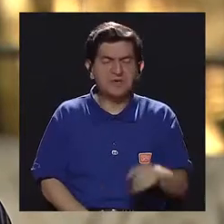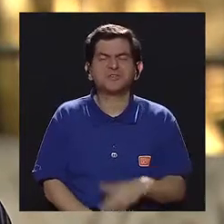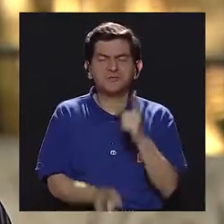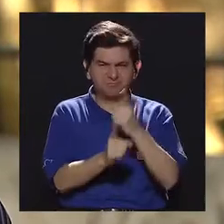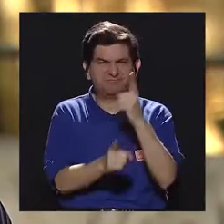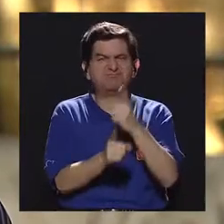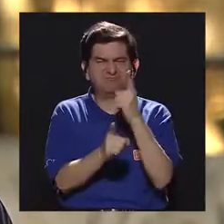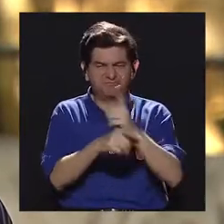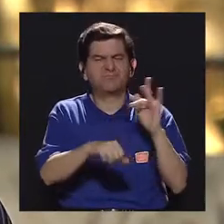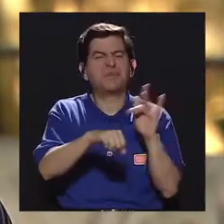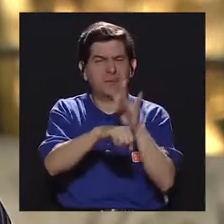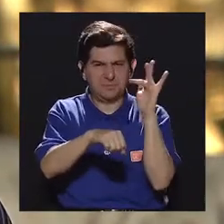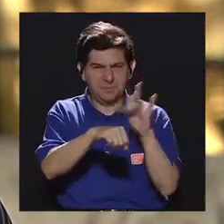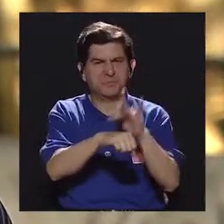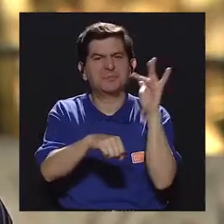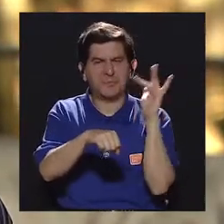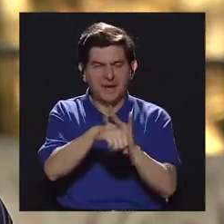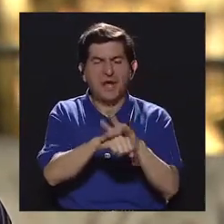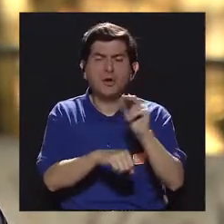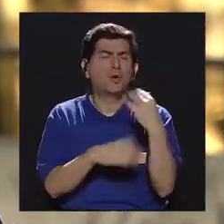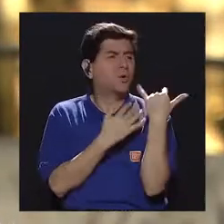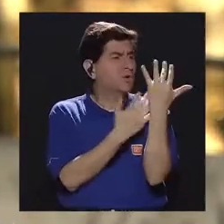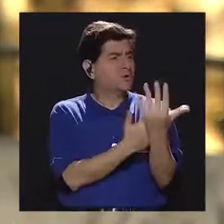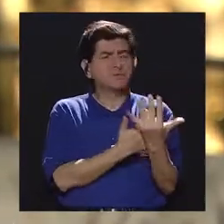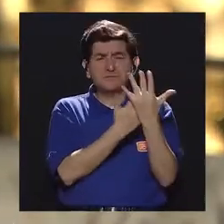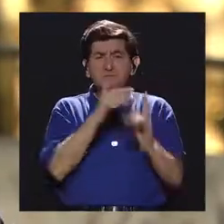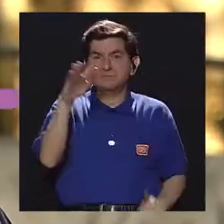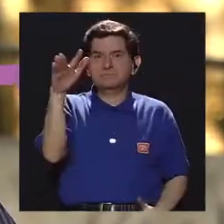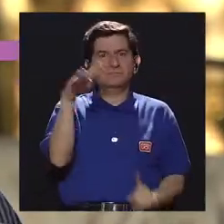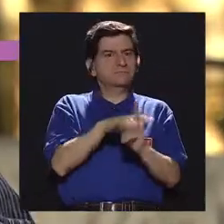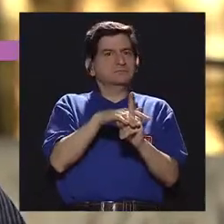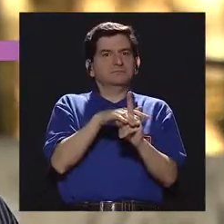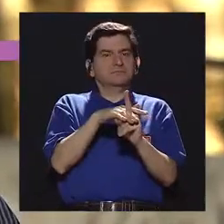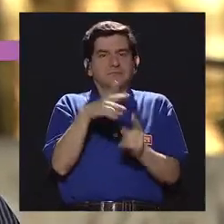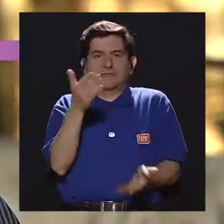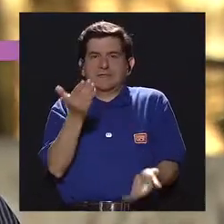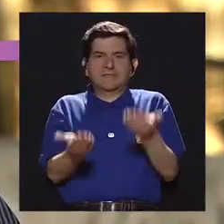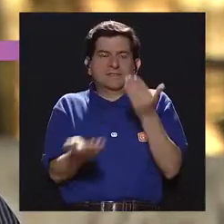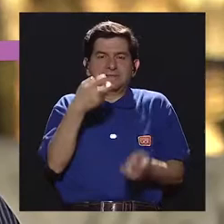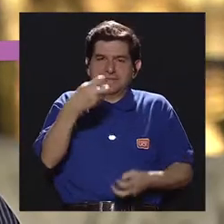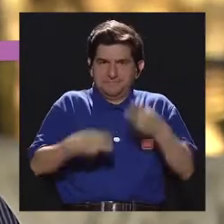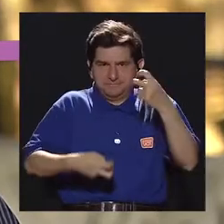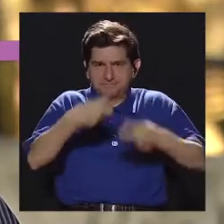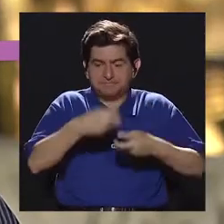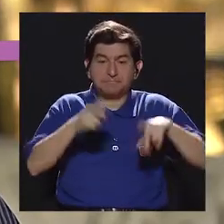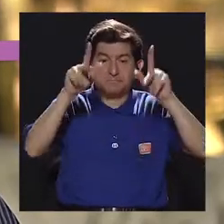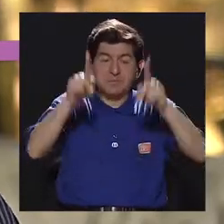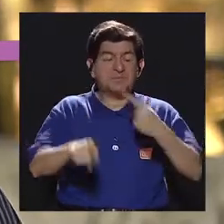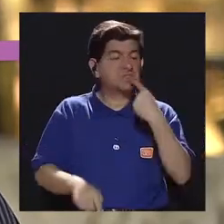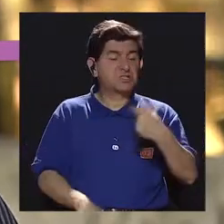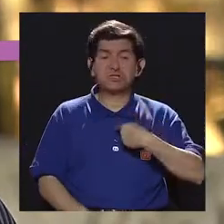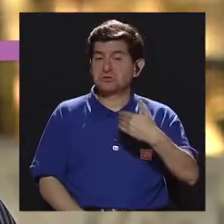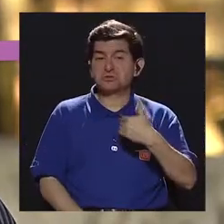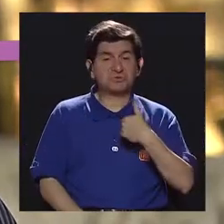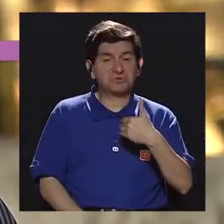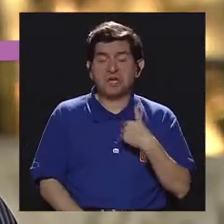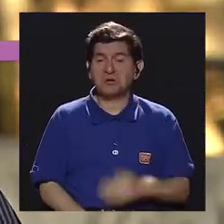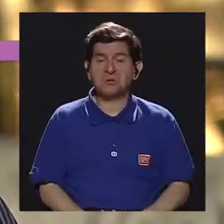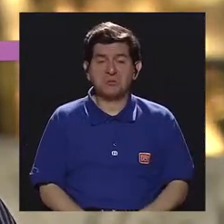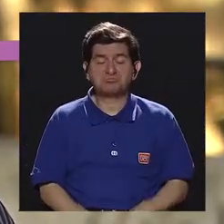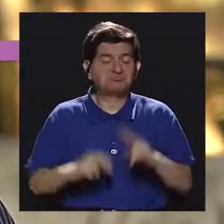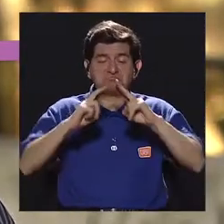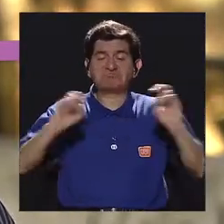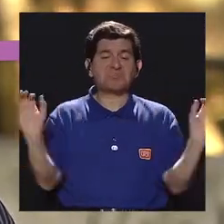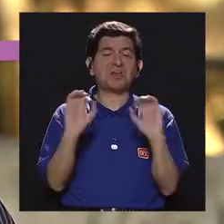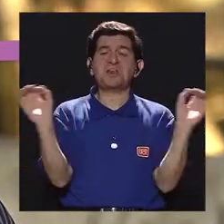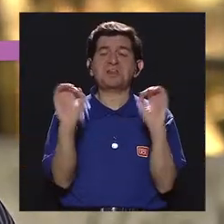sí es adecuado hacerlo más temprano que esperarse hasta que salgan, que ese, digamos, sería como el problema, ¿no? Que hay gente que dice, yo no las tengo, no